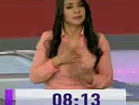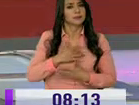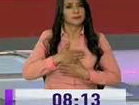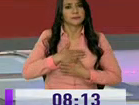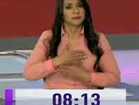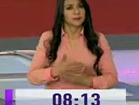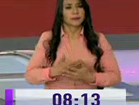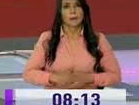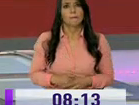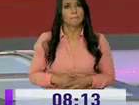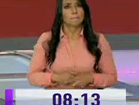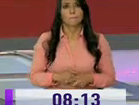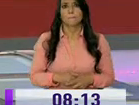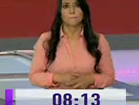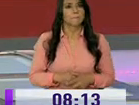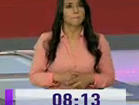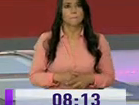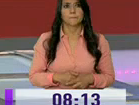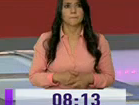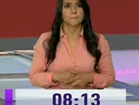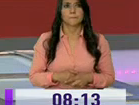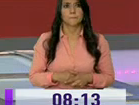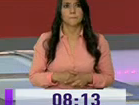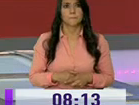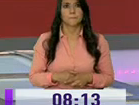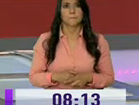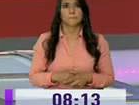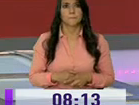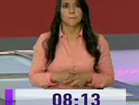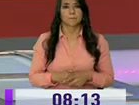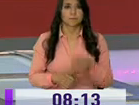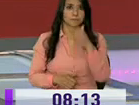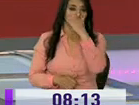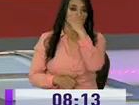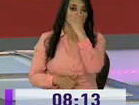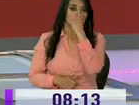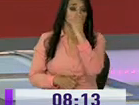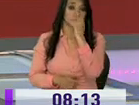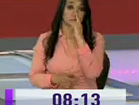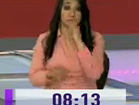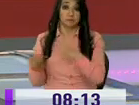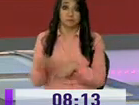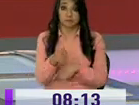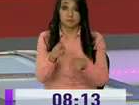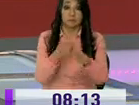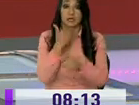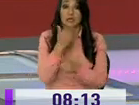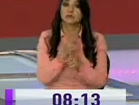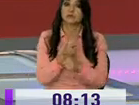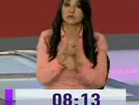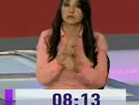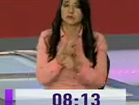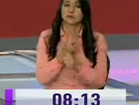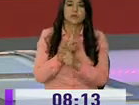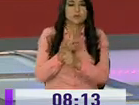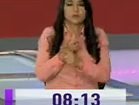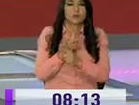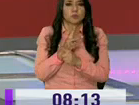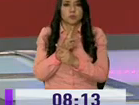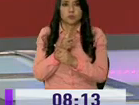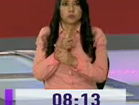viendo, Ali. Ahí lo vemos y usted, los que vayan a salir por ese sector, por favor, mucho